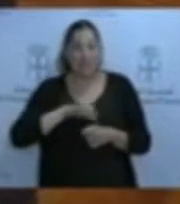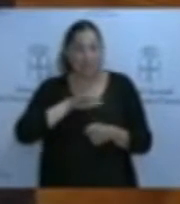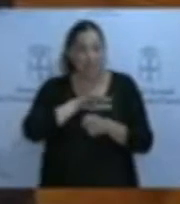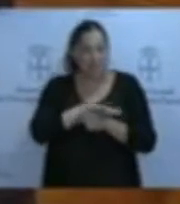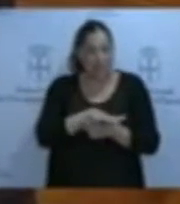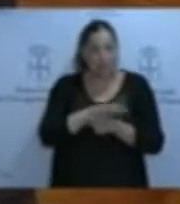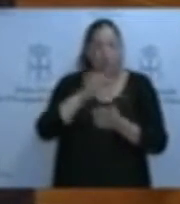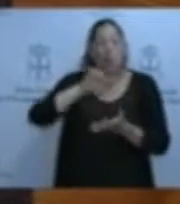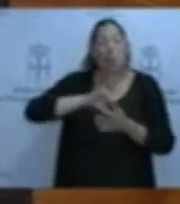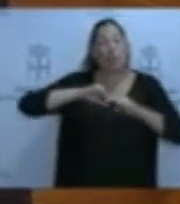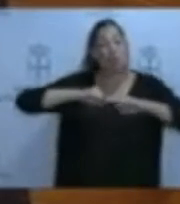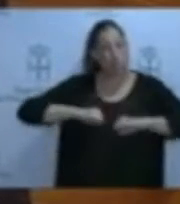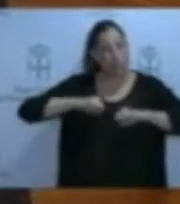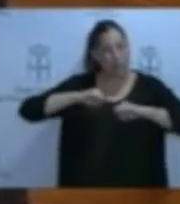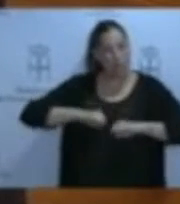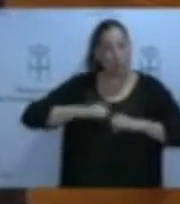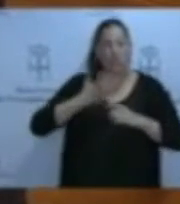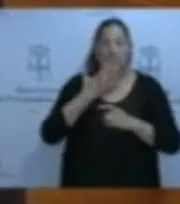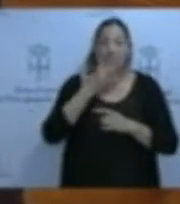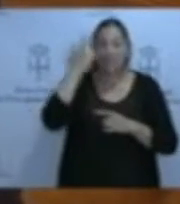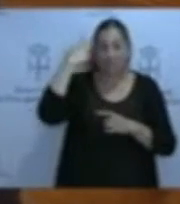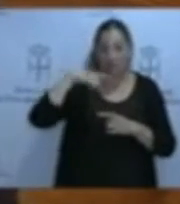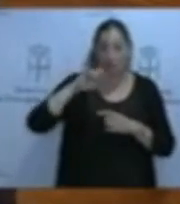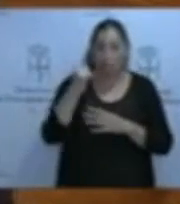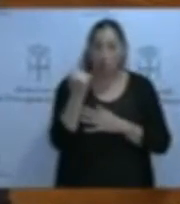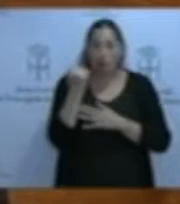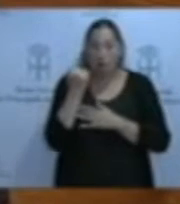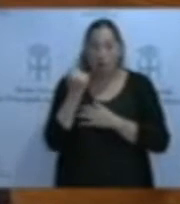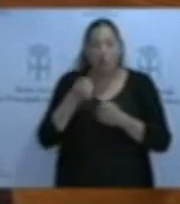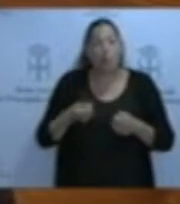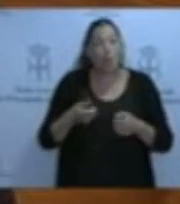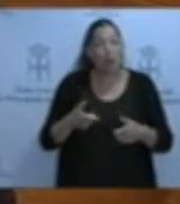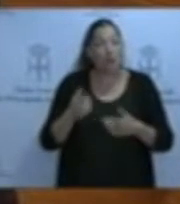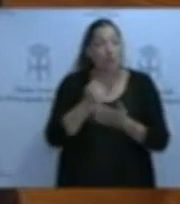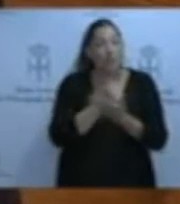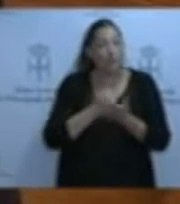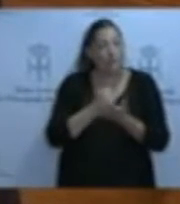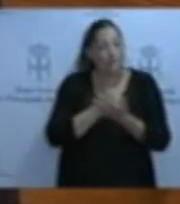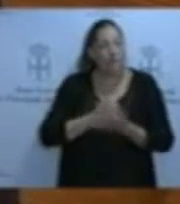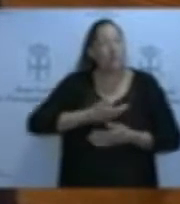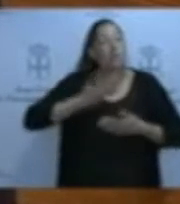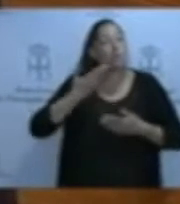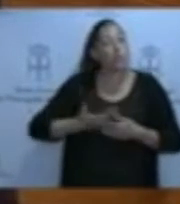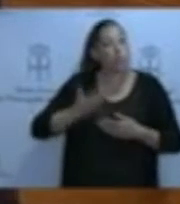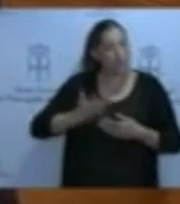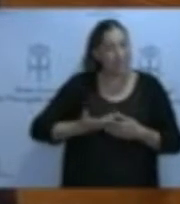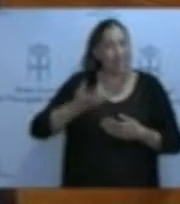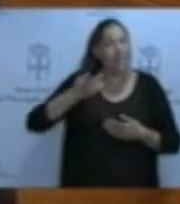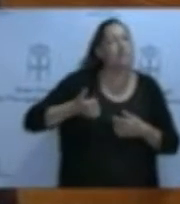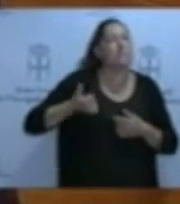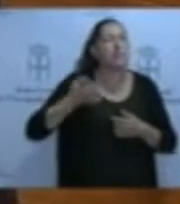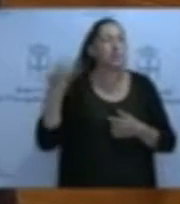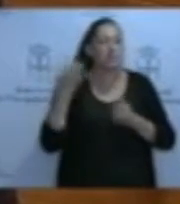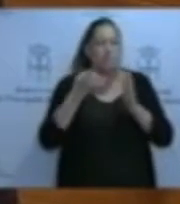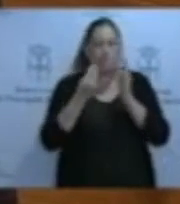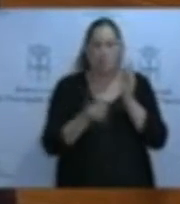para mayores, si sabemos que se produce un ahorro en el gasto farmacéutico, pero lo más importante, en la mejora de la eficiencia, la